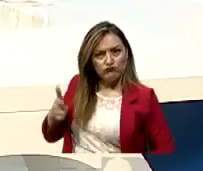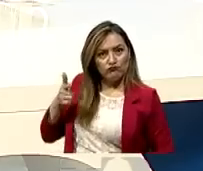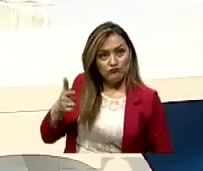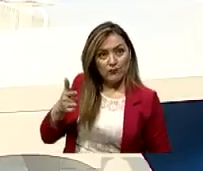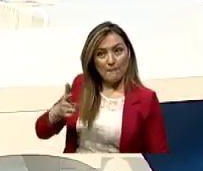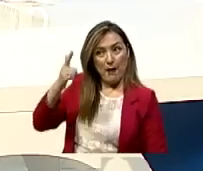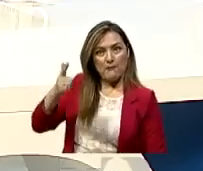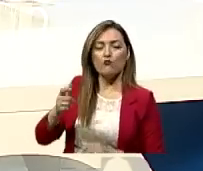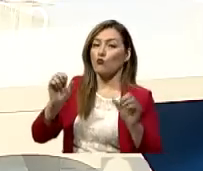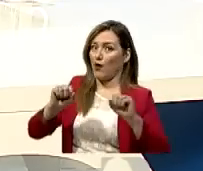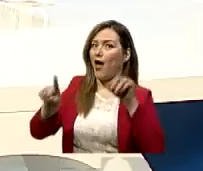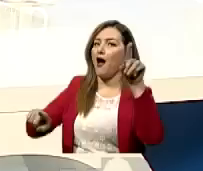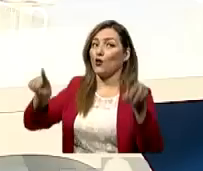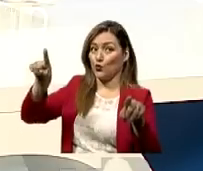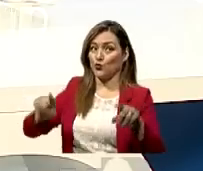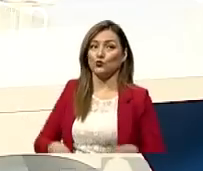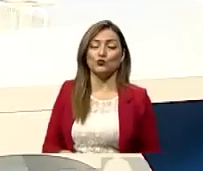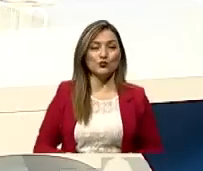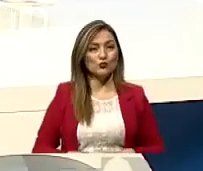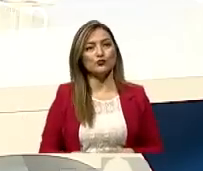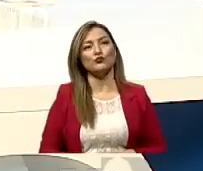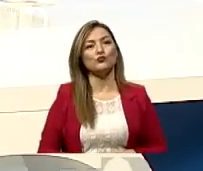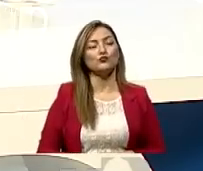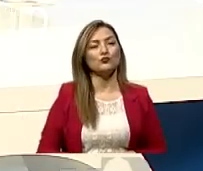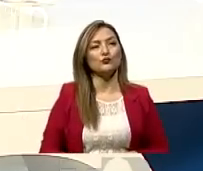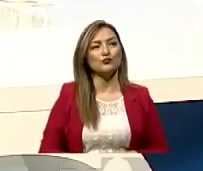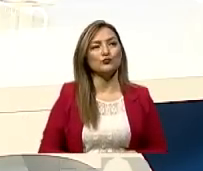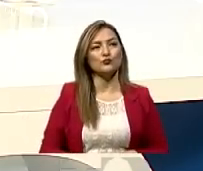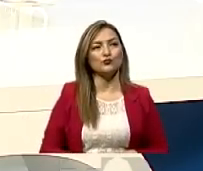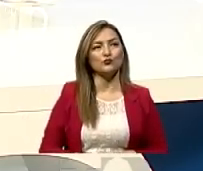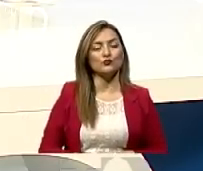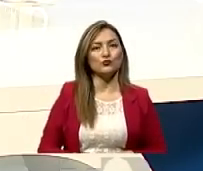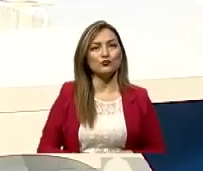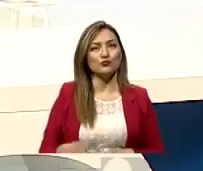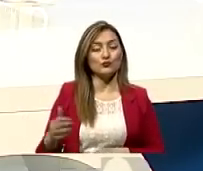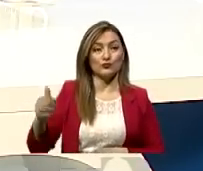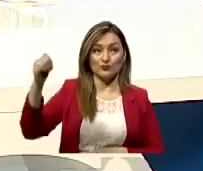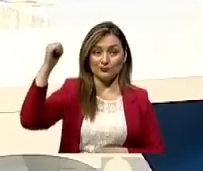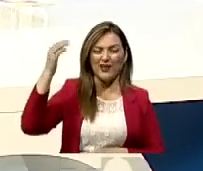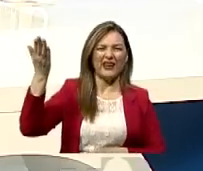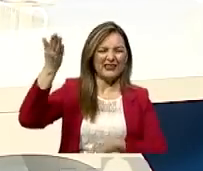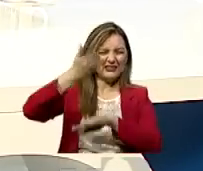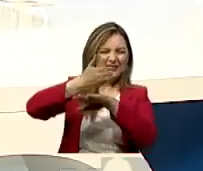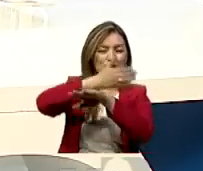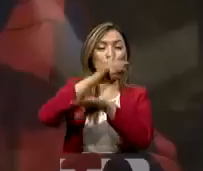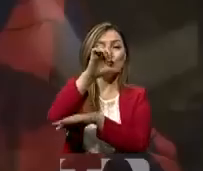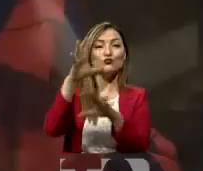armas letales en ciertos casos. Precisamente la noche de lunes, esta ley fue aprobada por la Asamblea